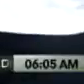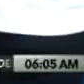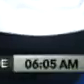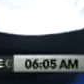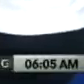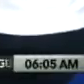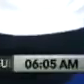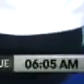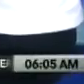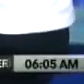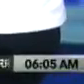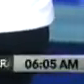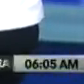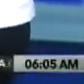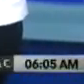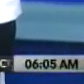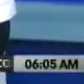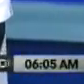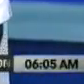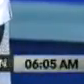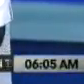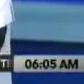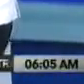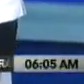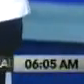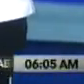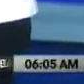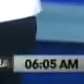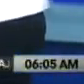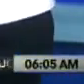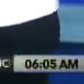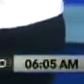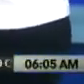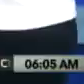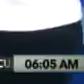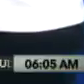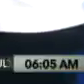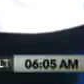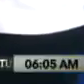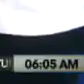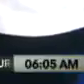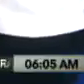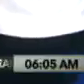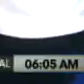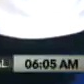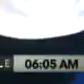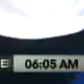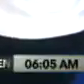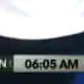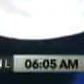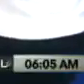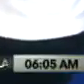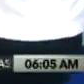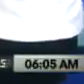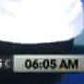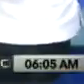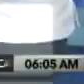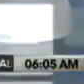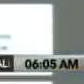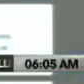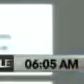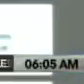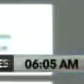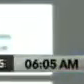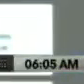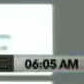programa, pues ya lo están realizando. Camilo Conuquero nos escribe: el diálogo es el camino para la paz, pero la derecha